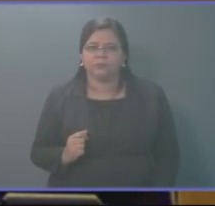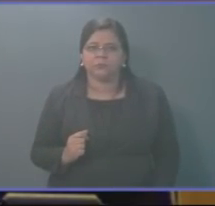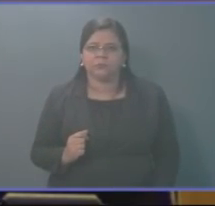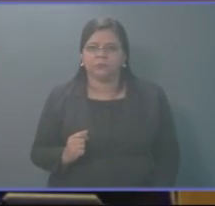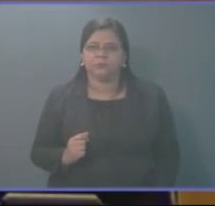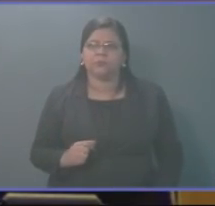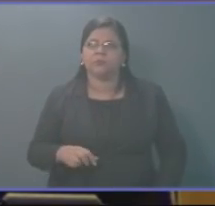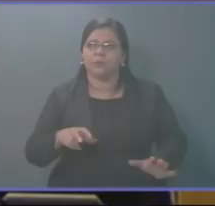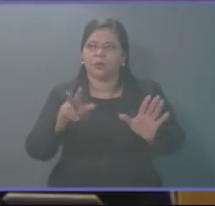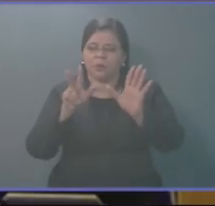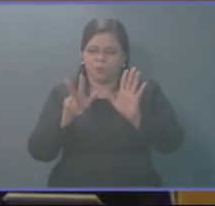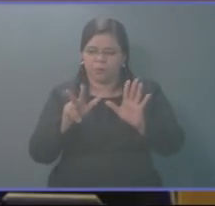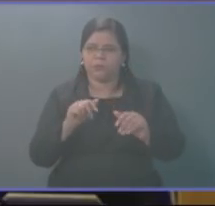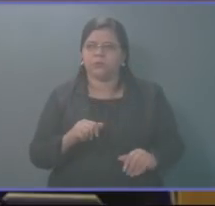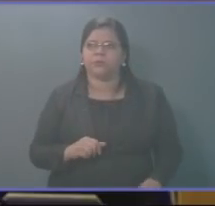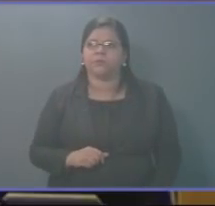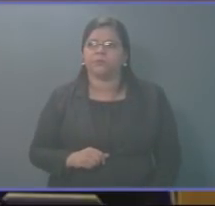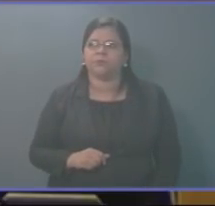8.